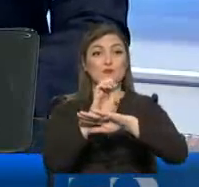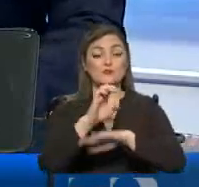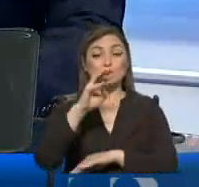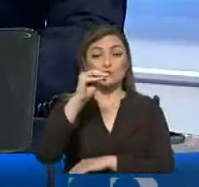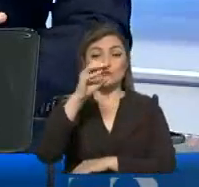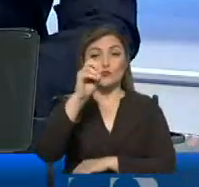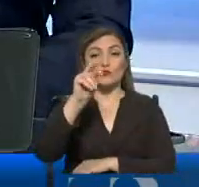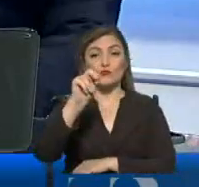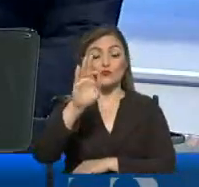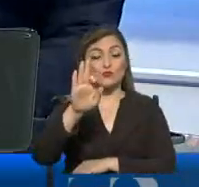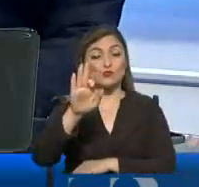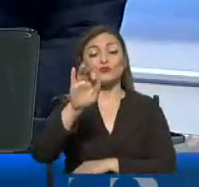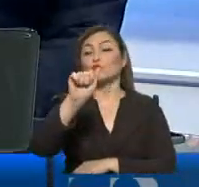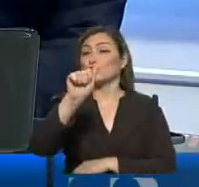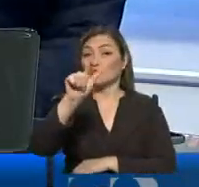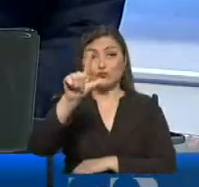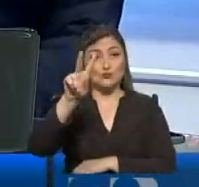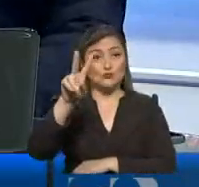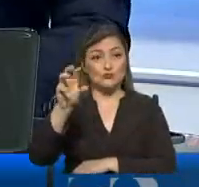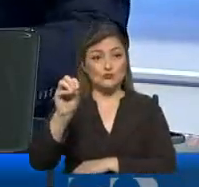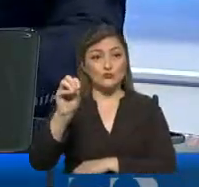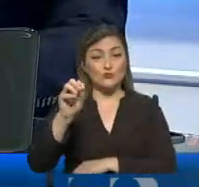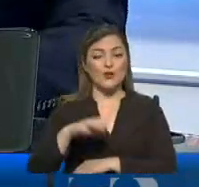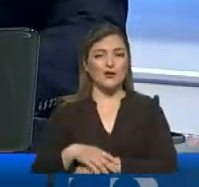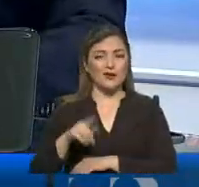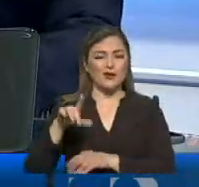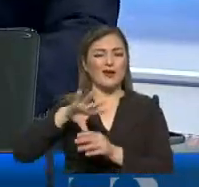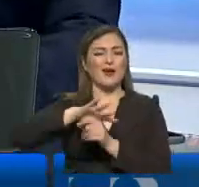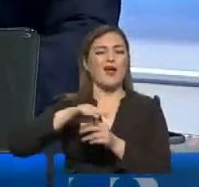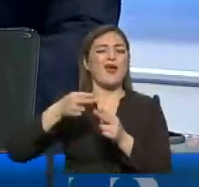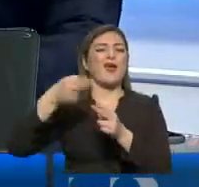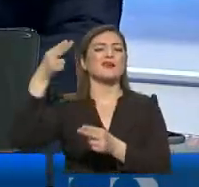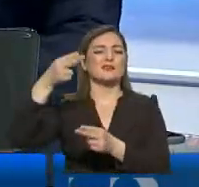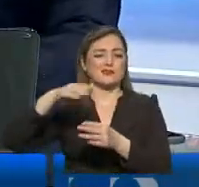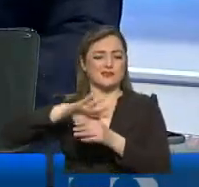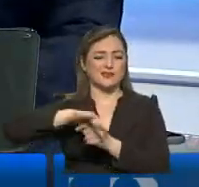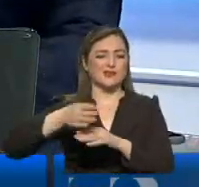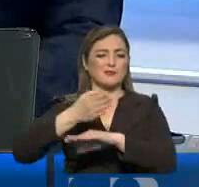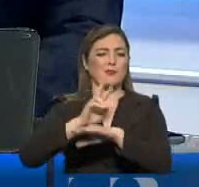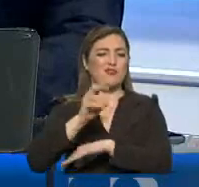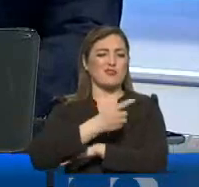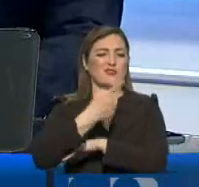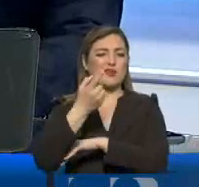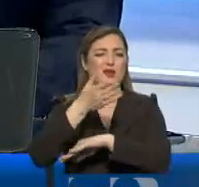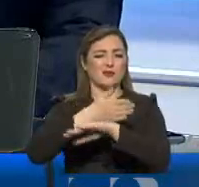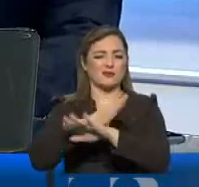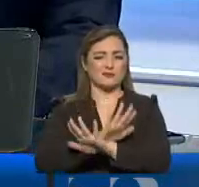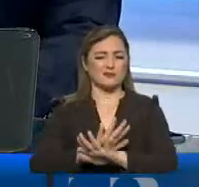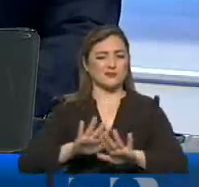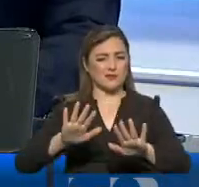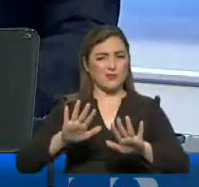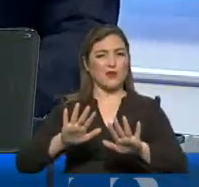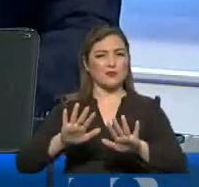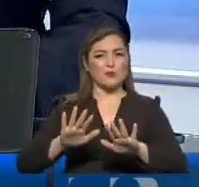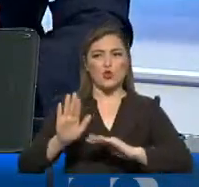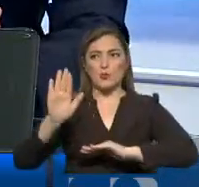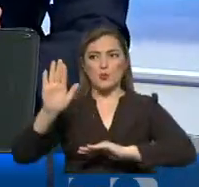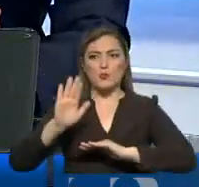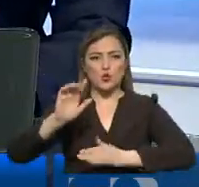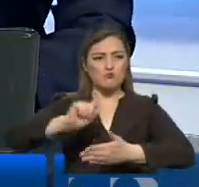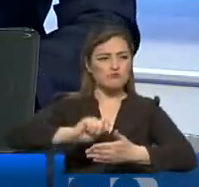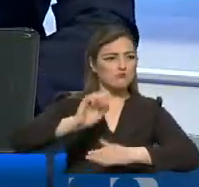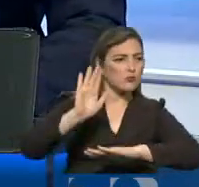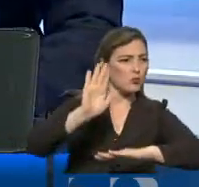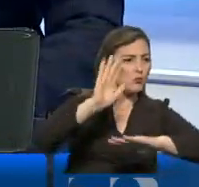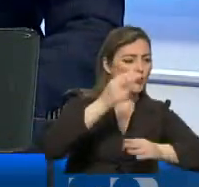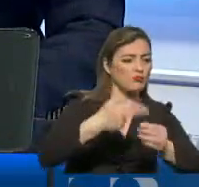Montalvo, considera que el haber realizado nombramientos administrativos 20 días antes de dejar la cancillería fue poco